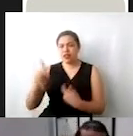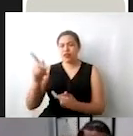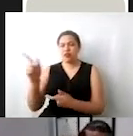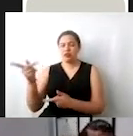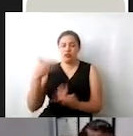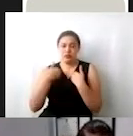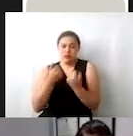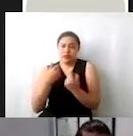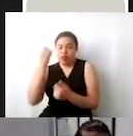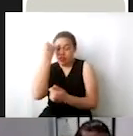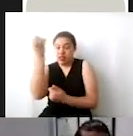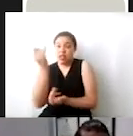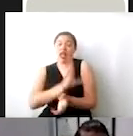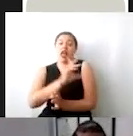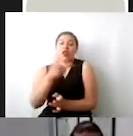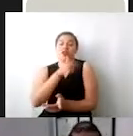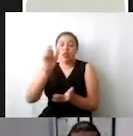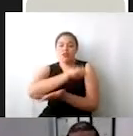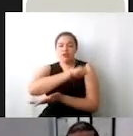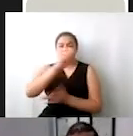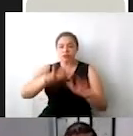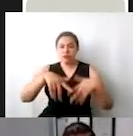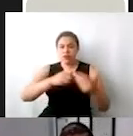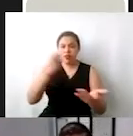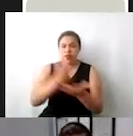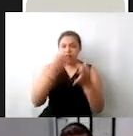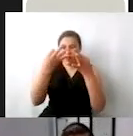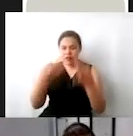al final la Corte va a decidir la interpretación oficial,